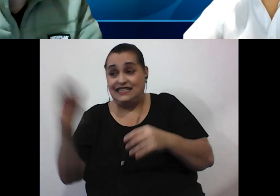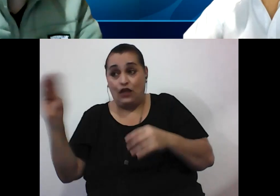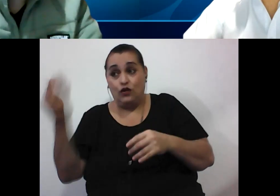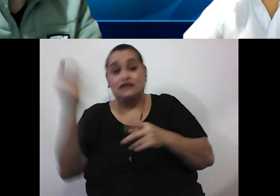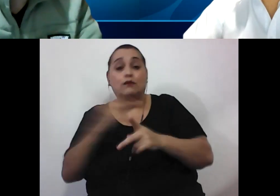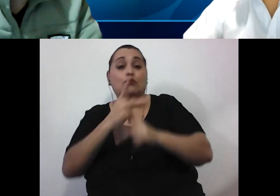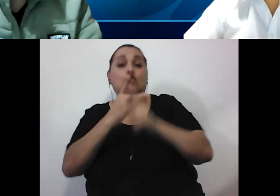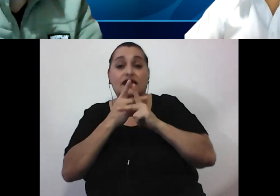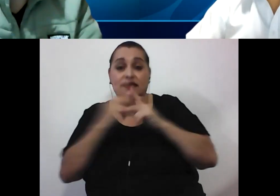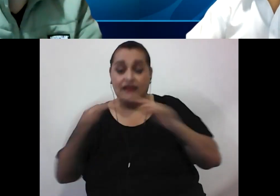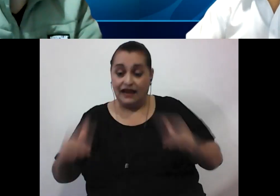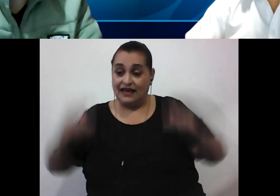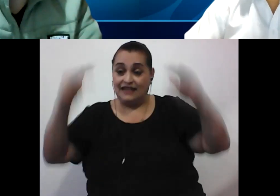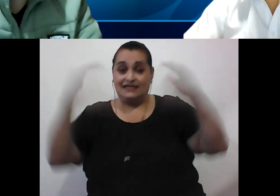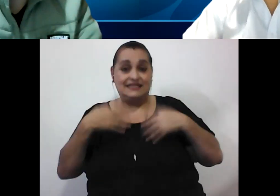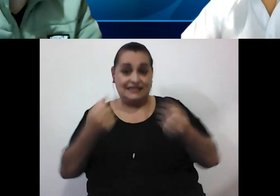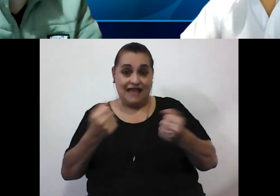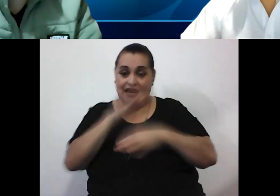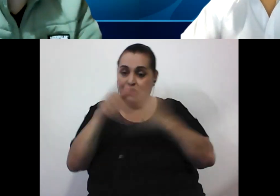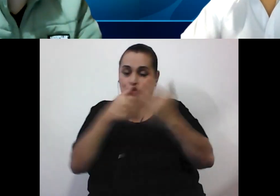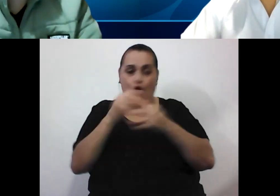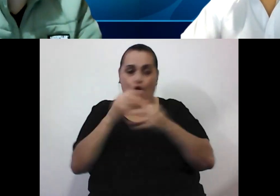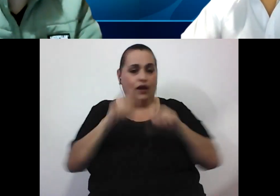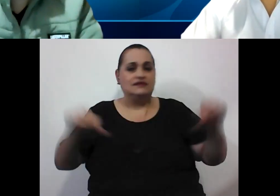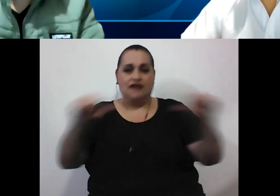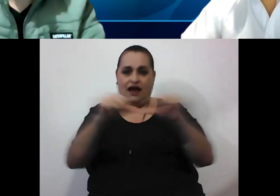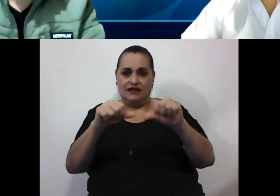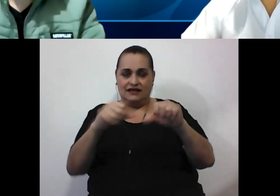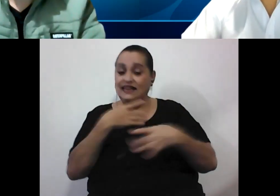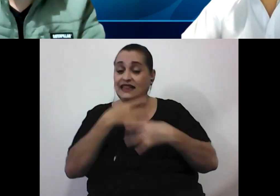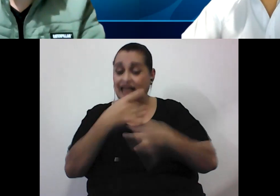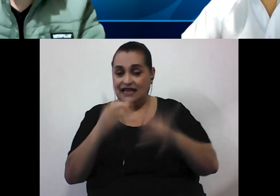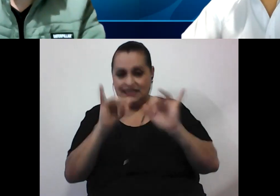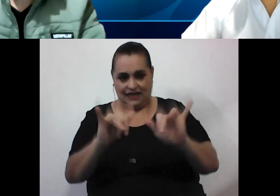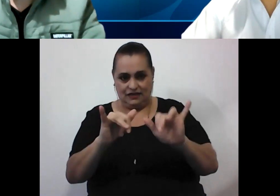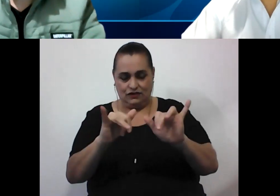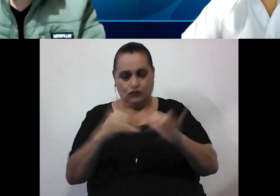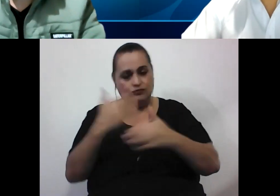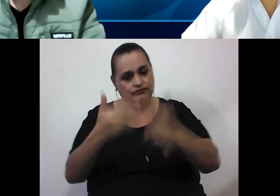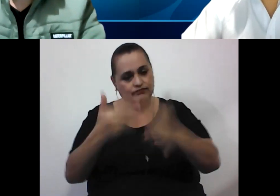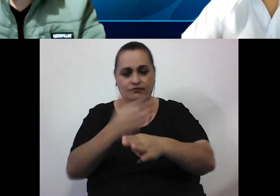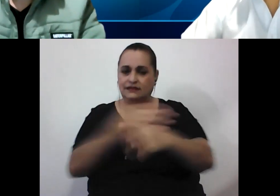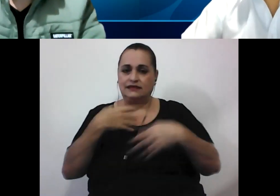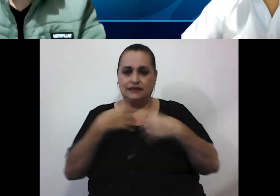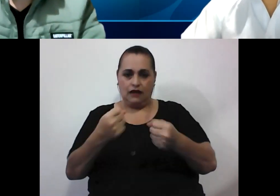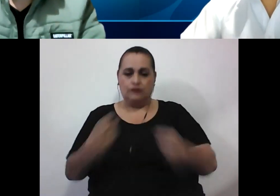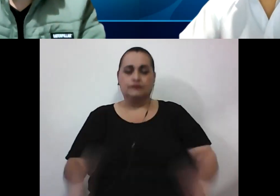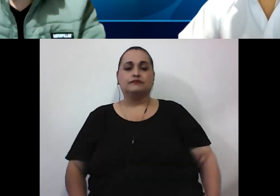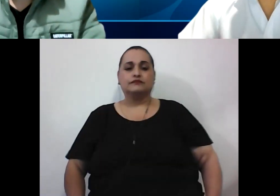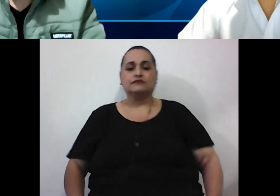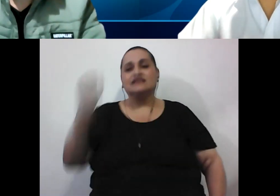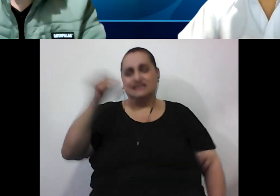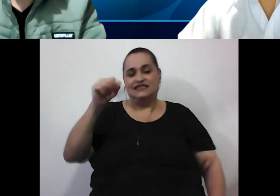crezca sana en todas sus áreas. Eso es lo que nos interesa, que crezcan sanos en todas sus áreas. Claro, Laura Chinchilla,